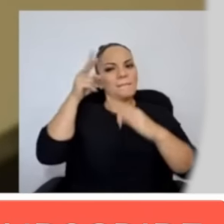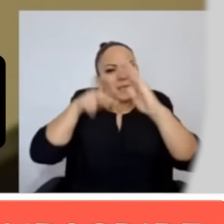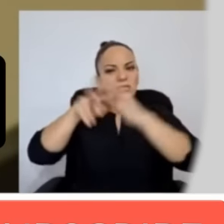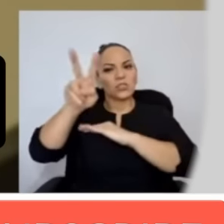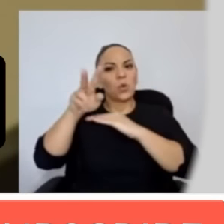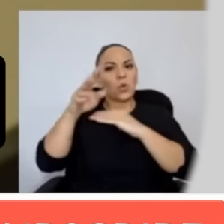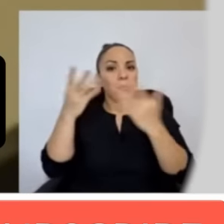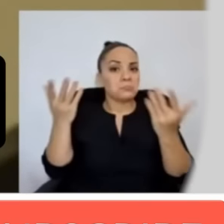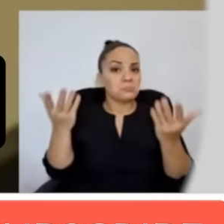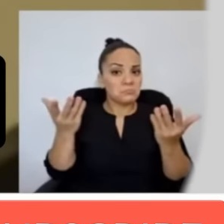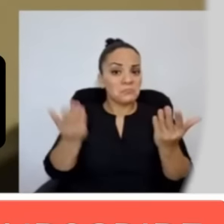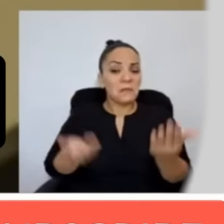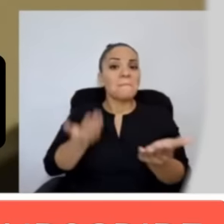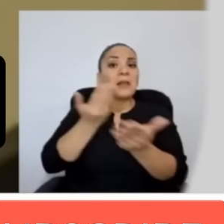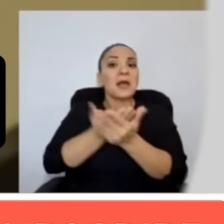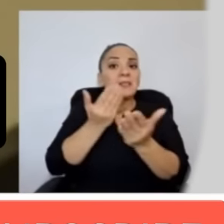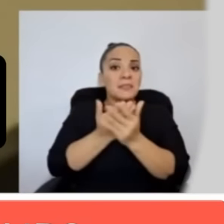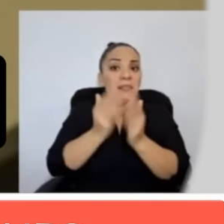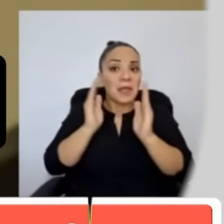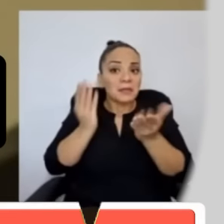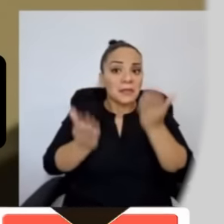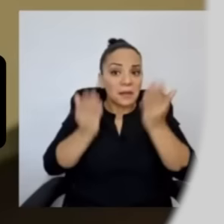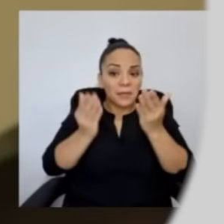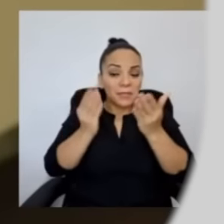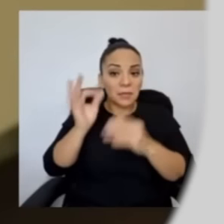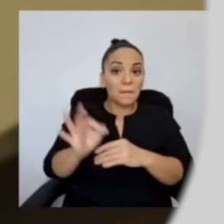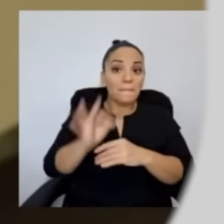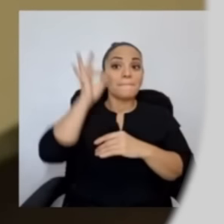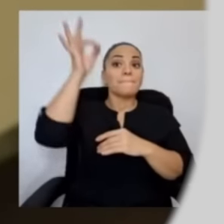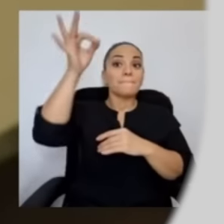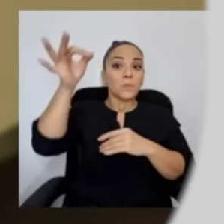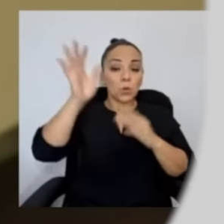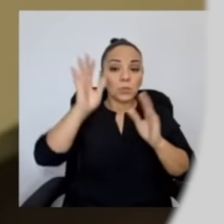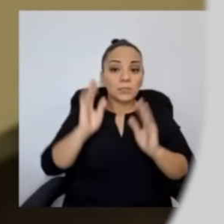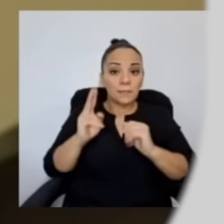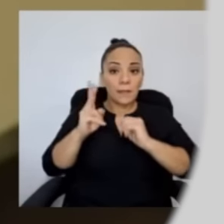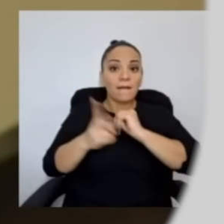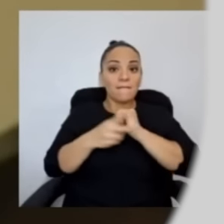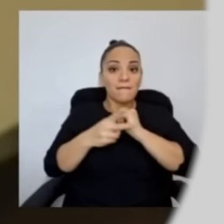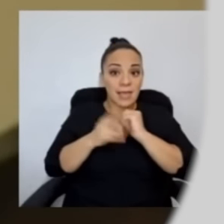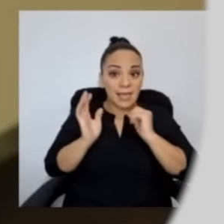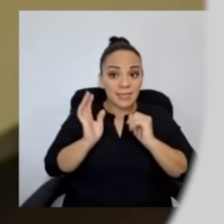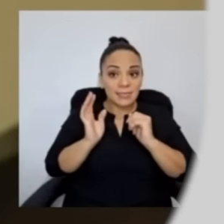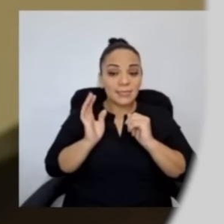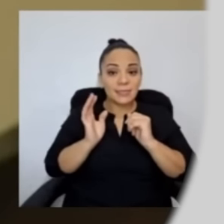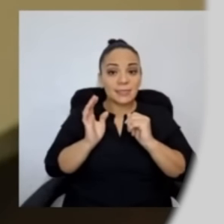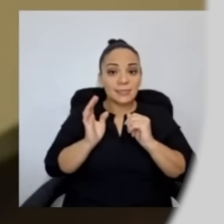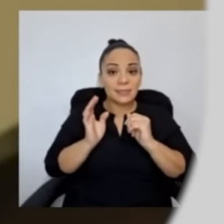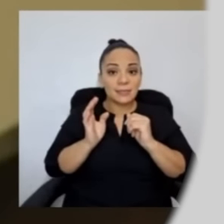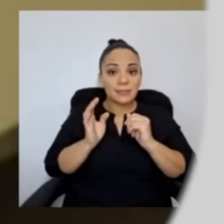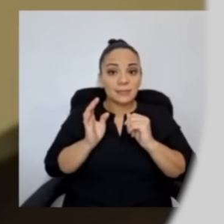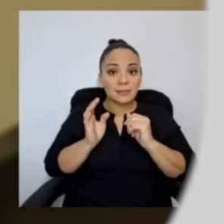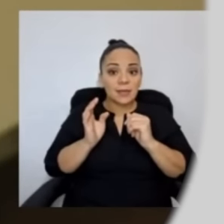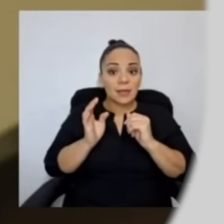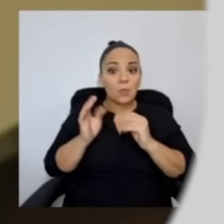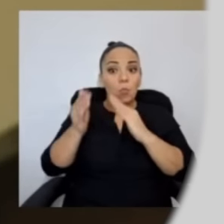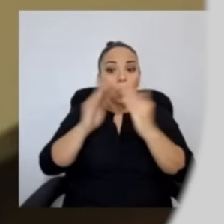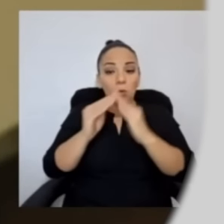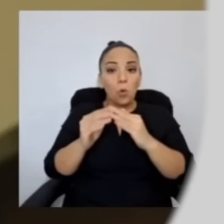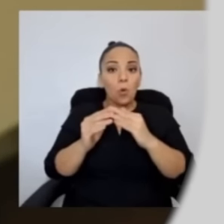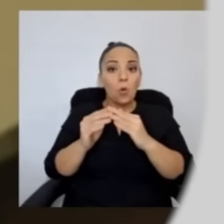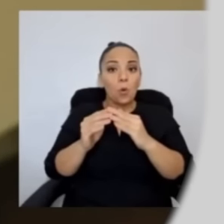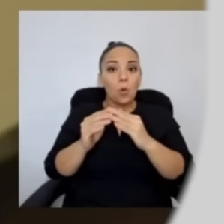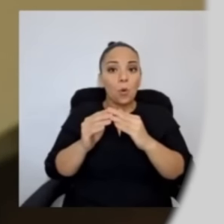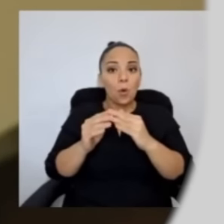plantear, si tiene suerte, en su próxima magistratura, si así lo decide el pueblo de Costa Rica, elegir un partido con mayoría legislativa,